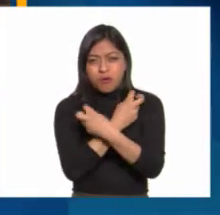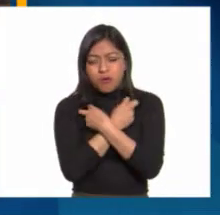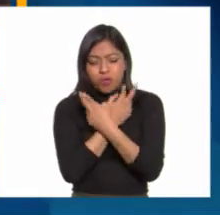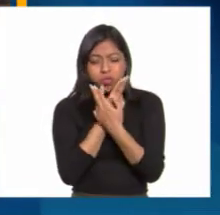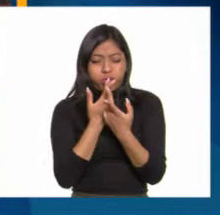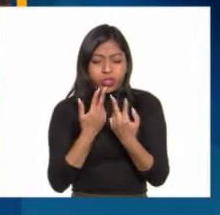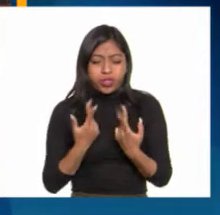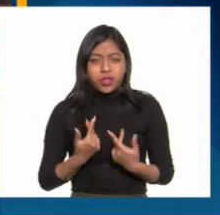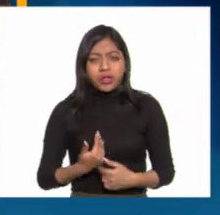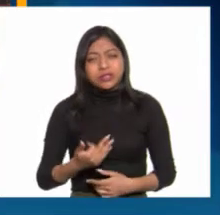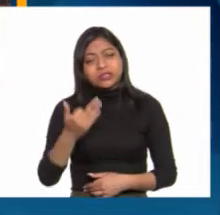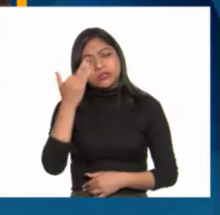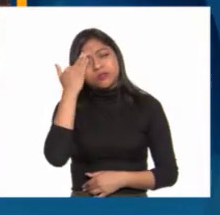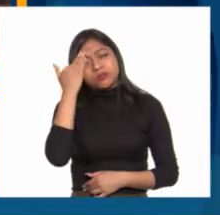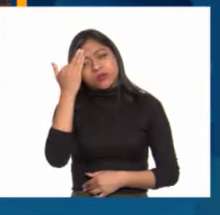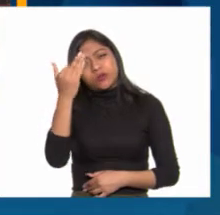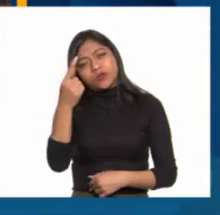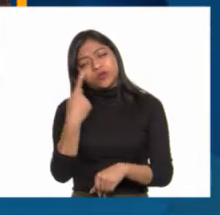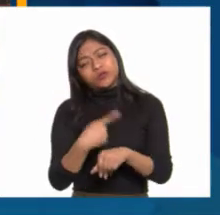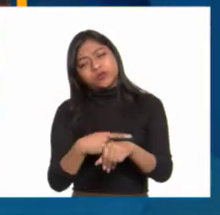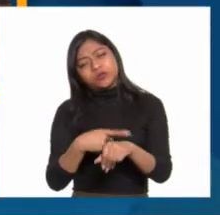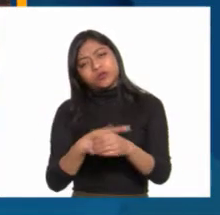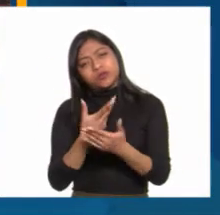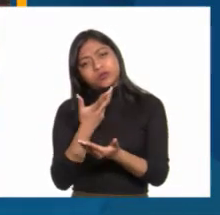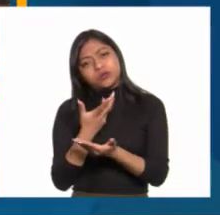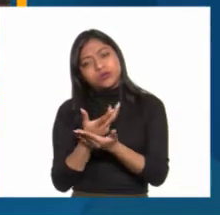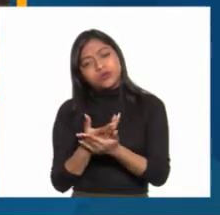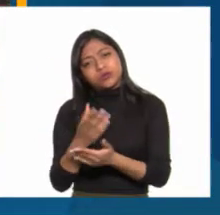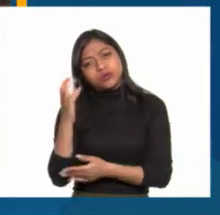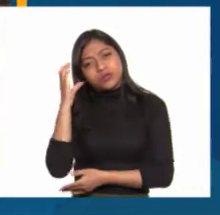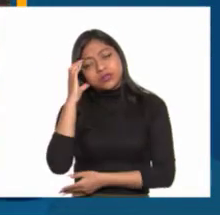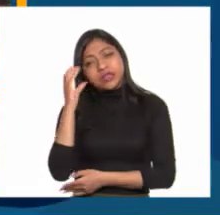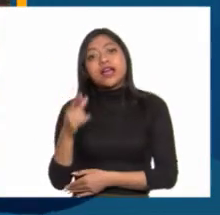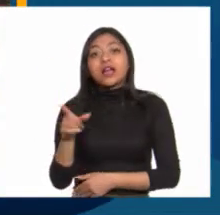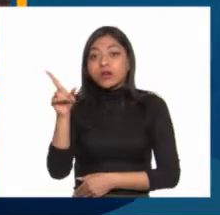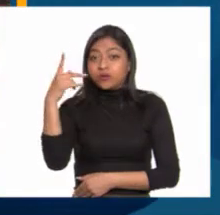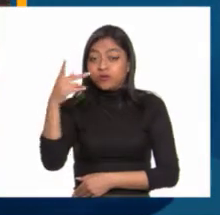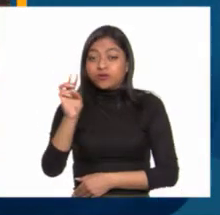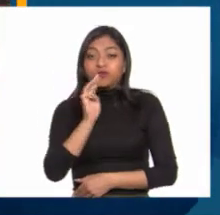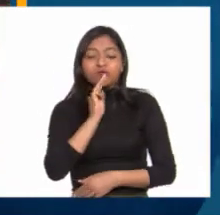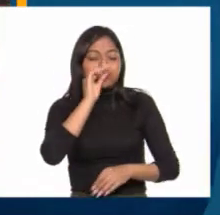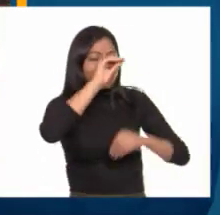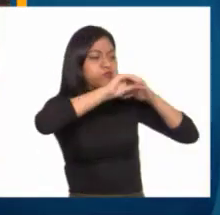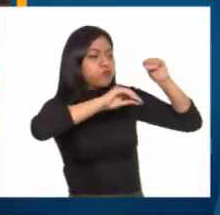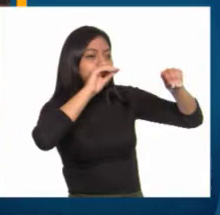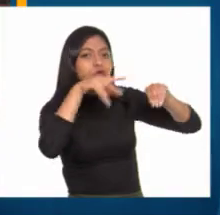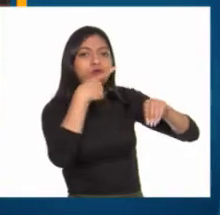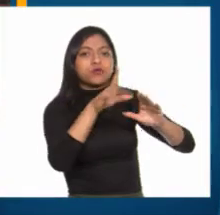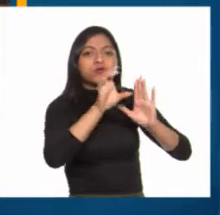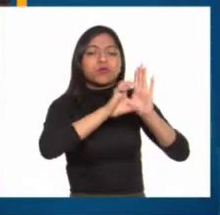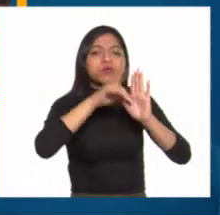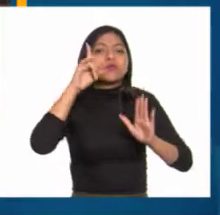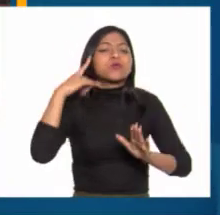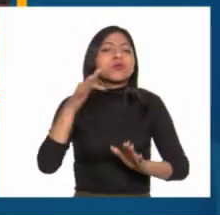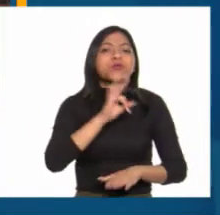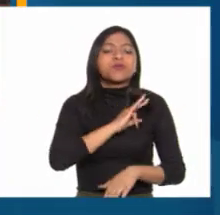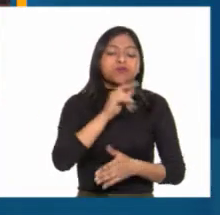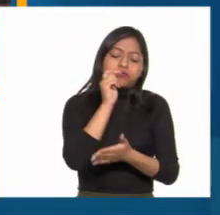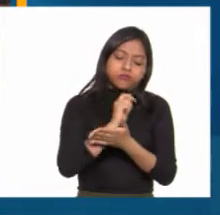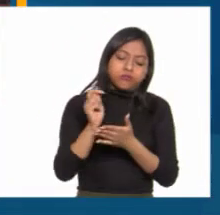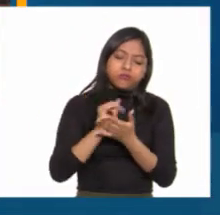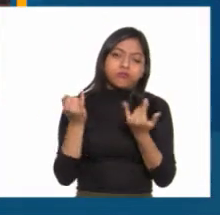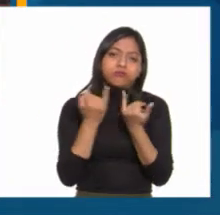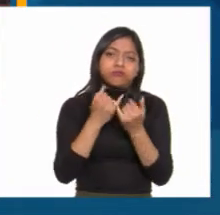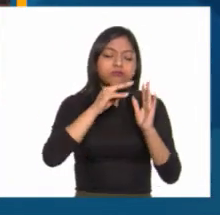larga convalecencia en cama, por lo que su madre acondicionó la recámara de Frida con el fin de que escribiera y dibujara y